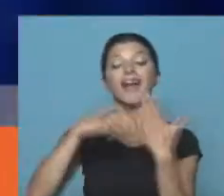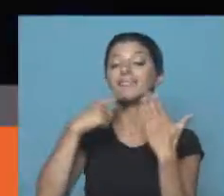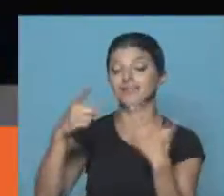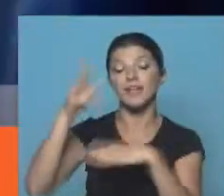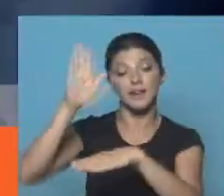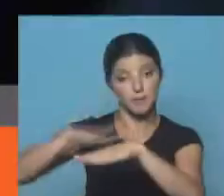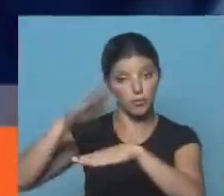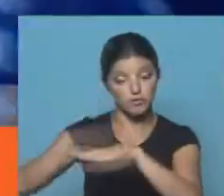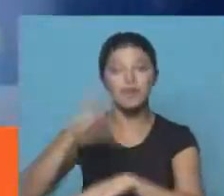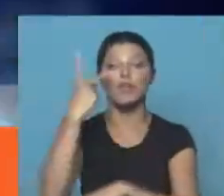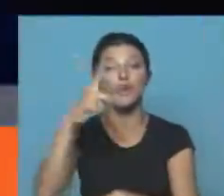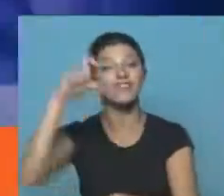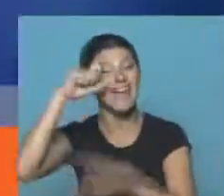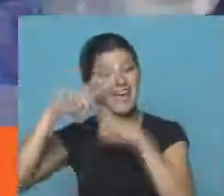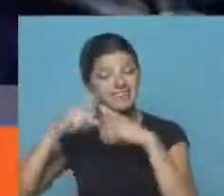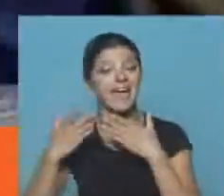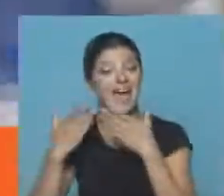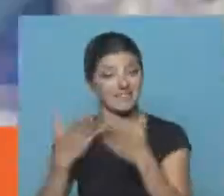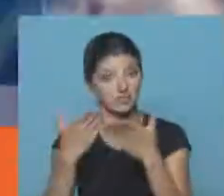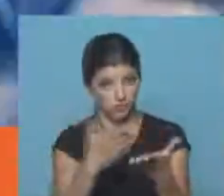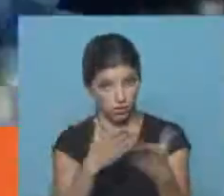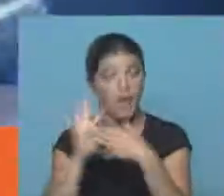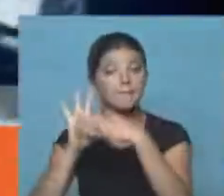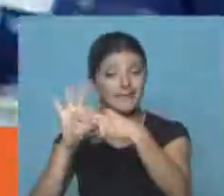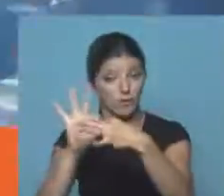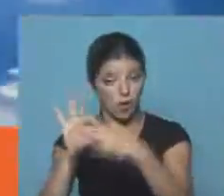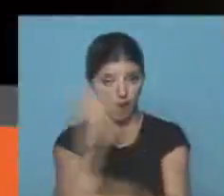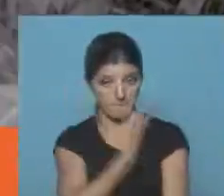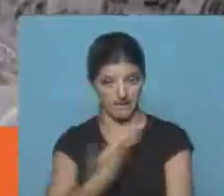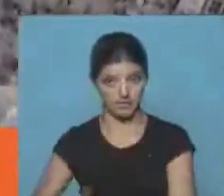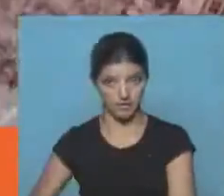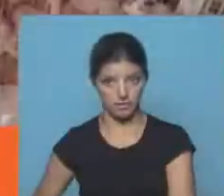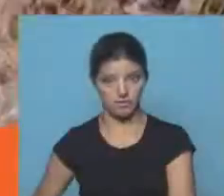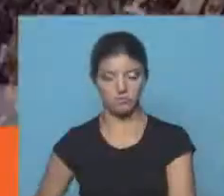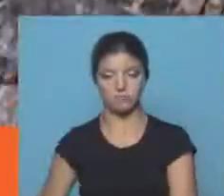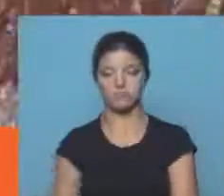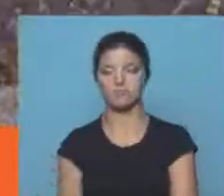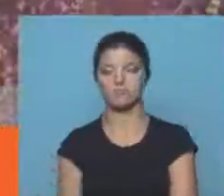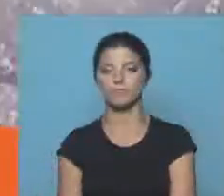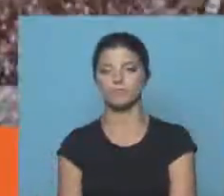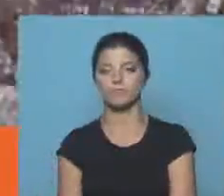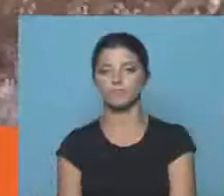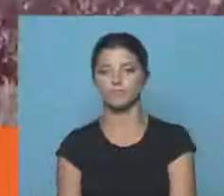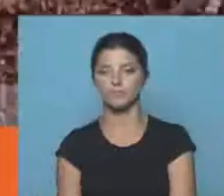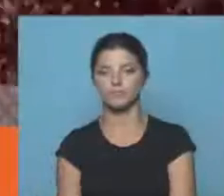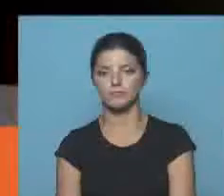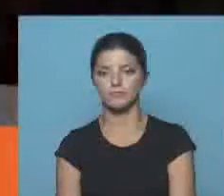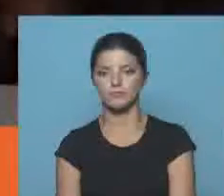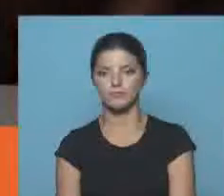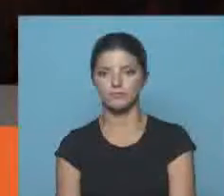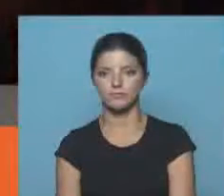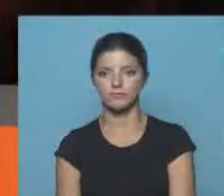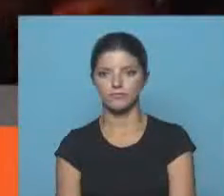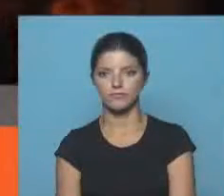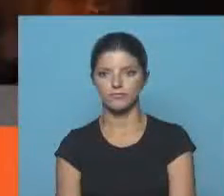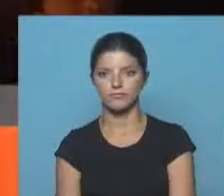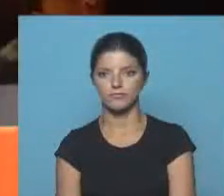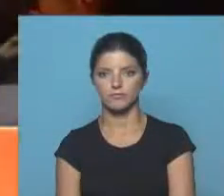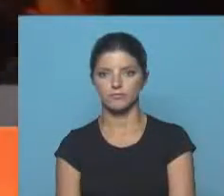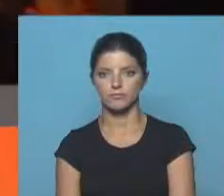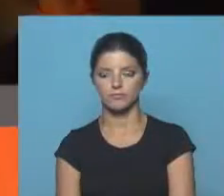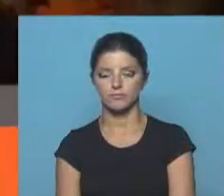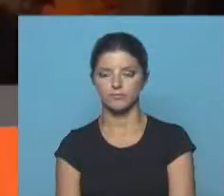Chung-hee, quien gobernó el país por 17 años. La fiscalía también acusa a la mujer de haber influenciado